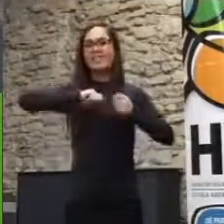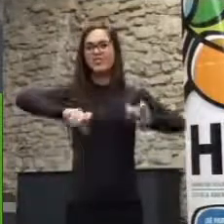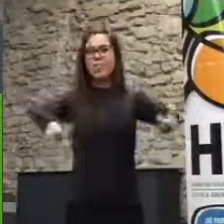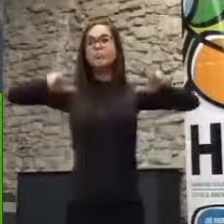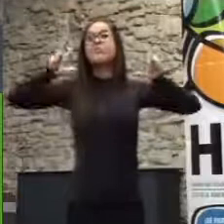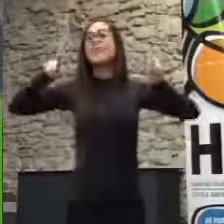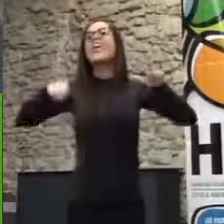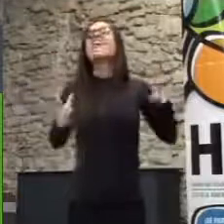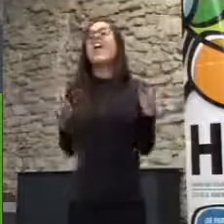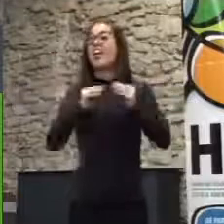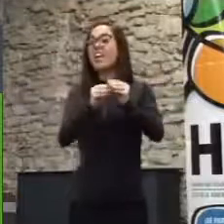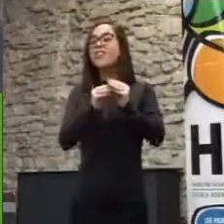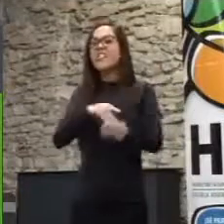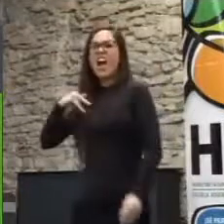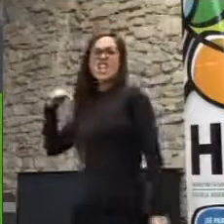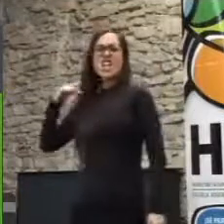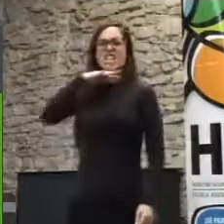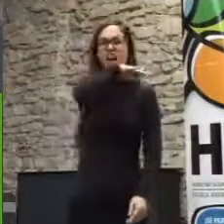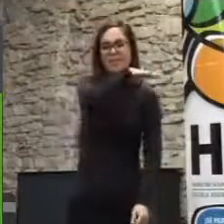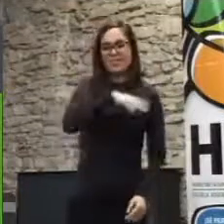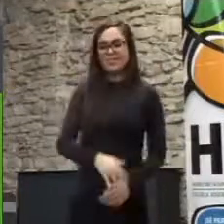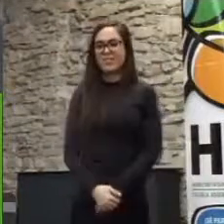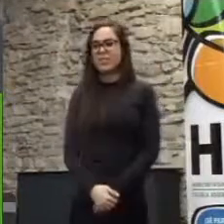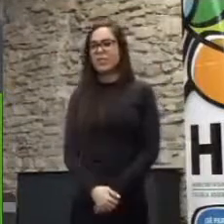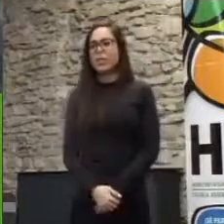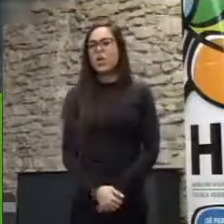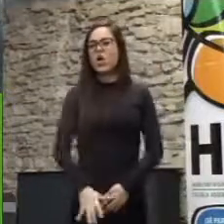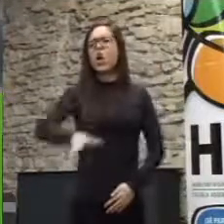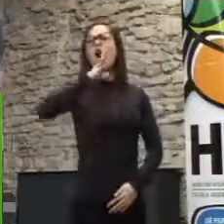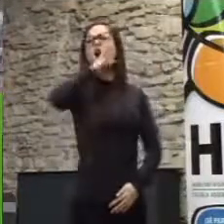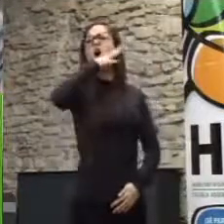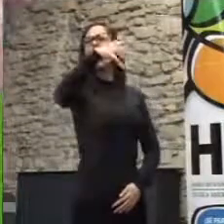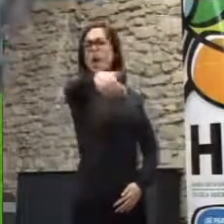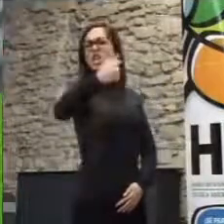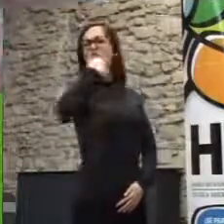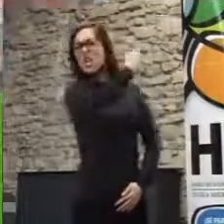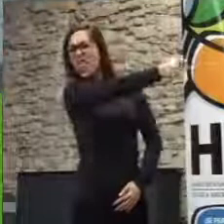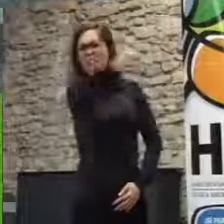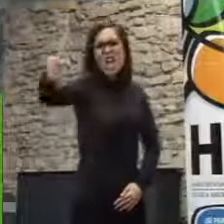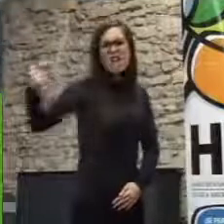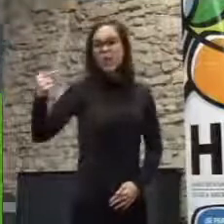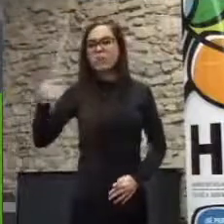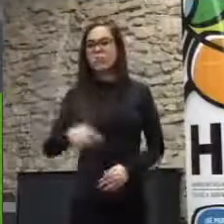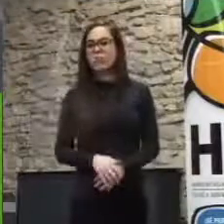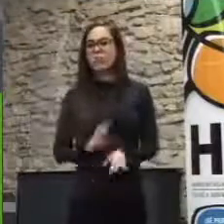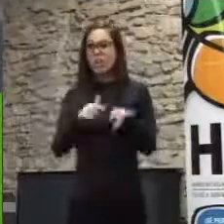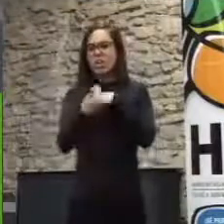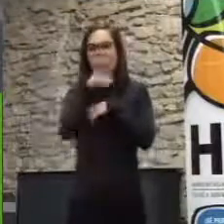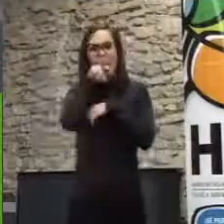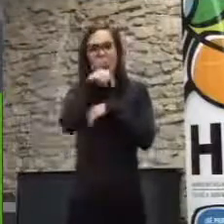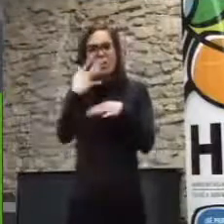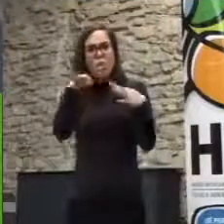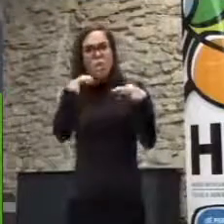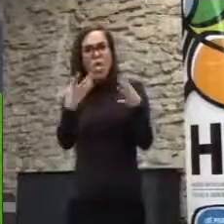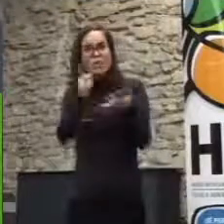hacía? Gritaba. Decía, porque como les he dicho, no sé qué, no sé qué, y luego ya volvía otra vez. Entonces era